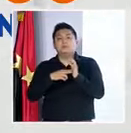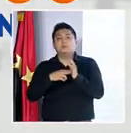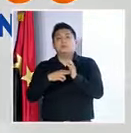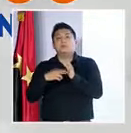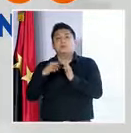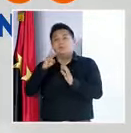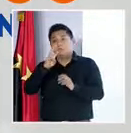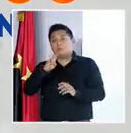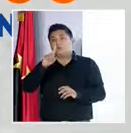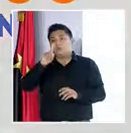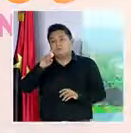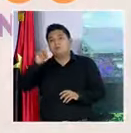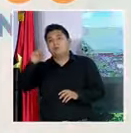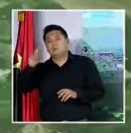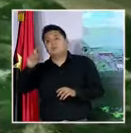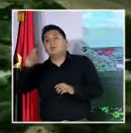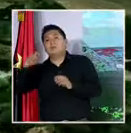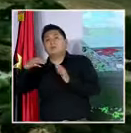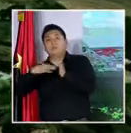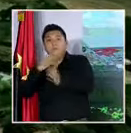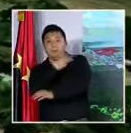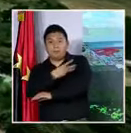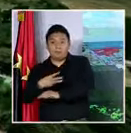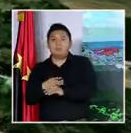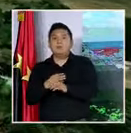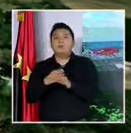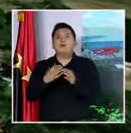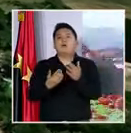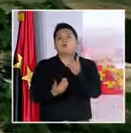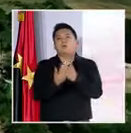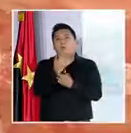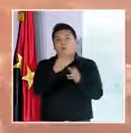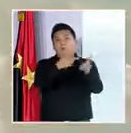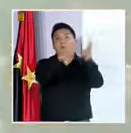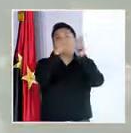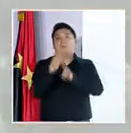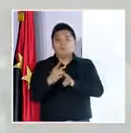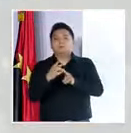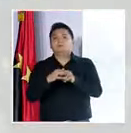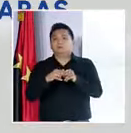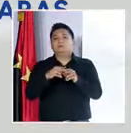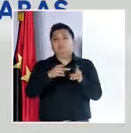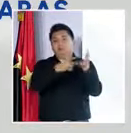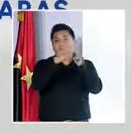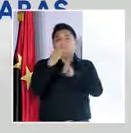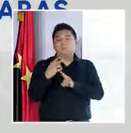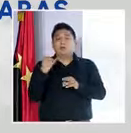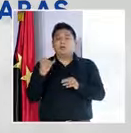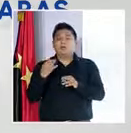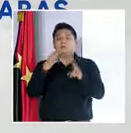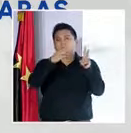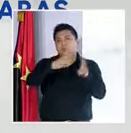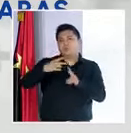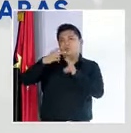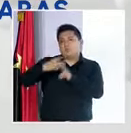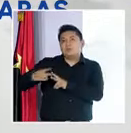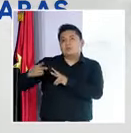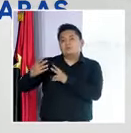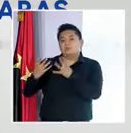millones 895 mil son para la construcción del nuevo puente y 18.674 millones